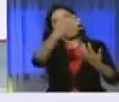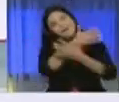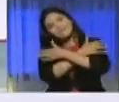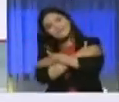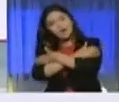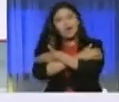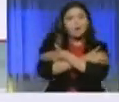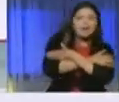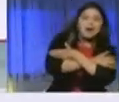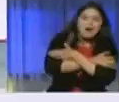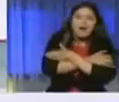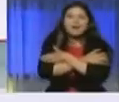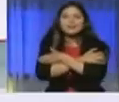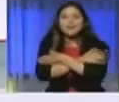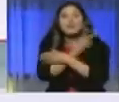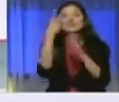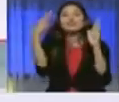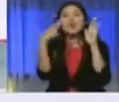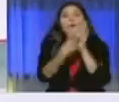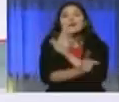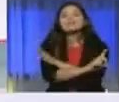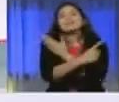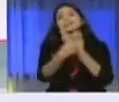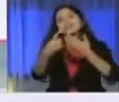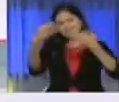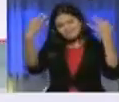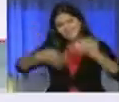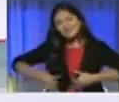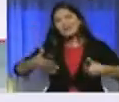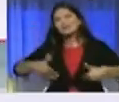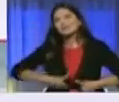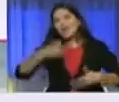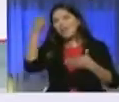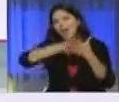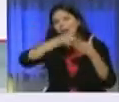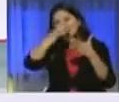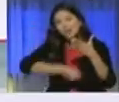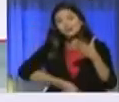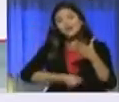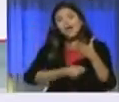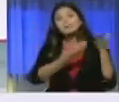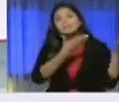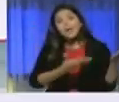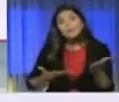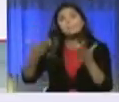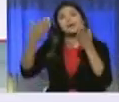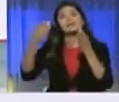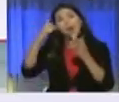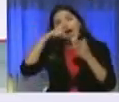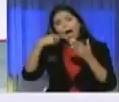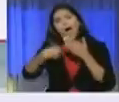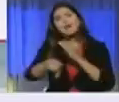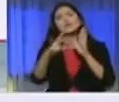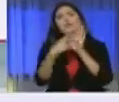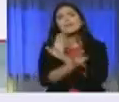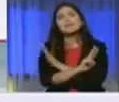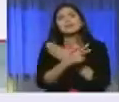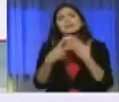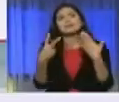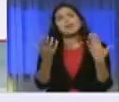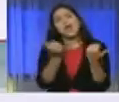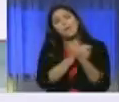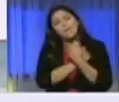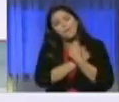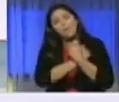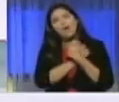decir, 2016 ha valido la pena la lucha. Bienvenido 2017, con el amor, con la esperanza y con